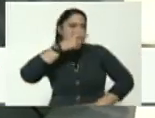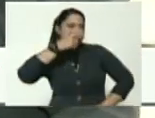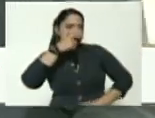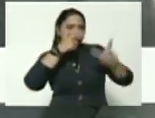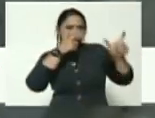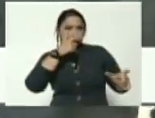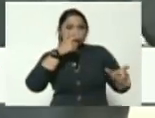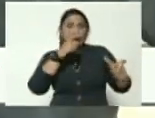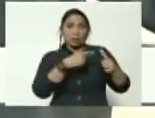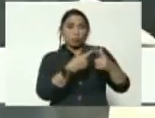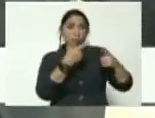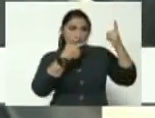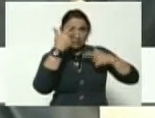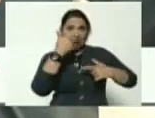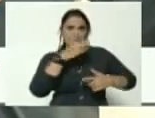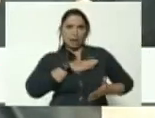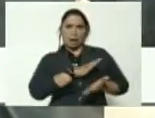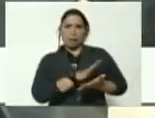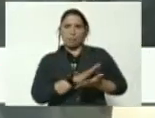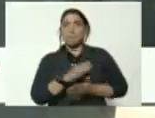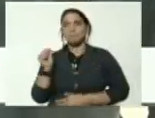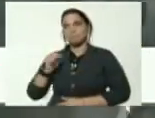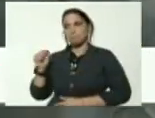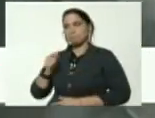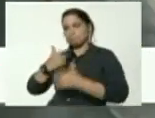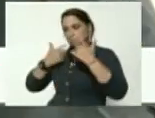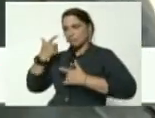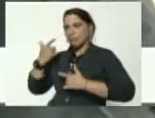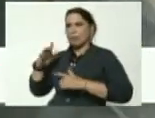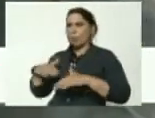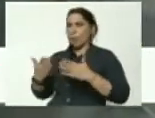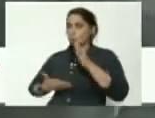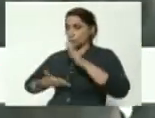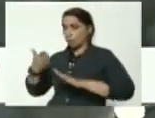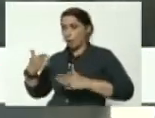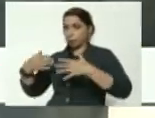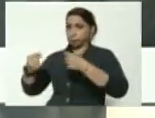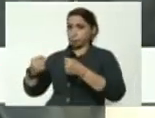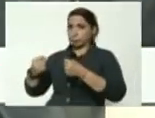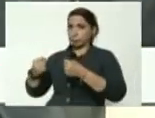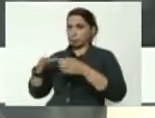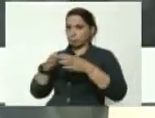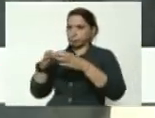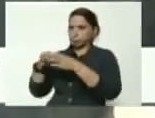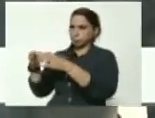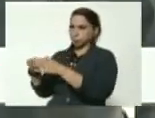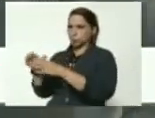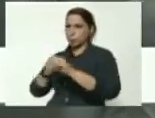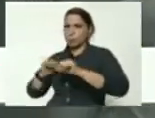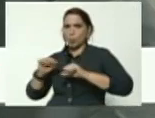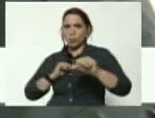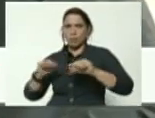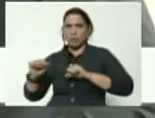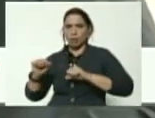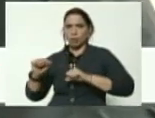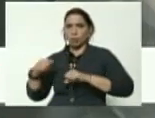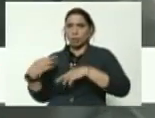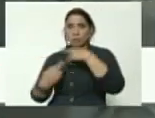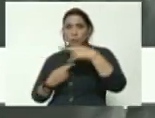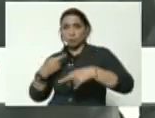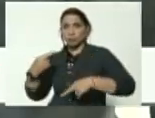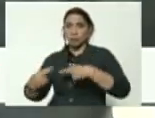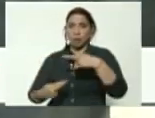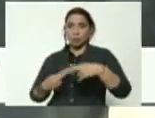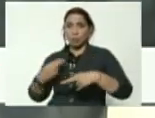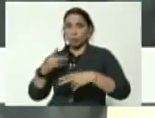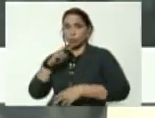calma, Alejandro. Así es. El comandante Chávez, desde que sale, se organiza el movimiento bolivariano revolucionario 200, la llamada